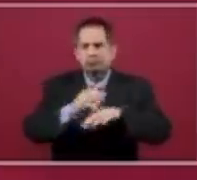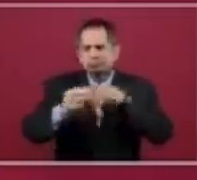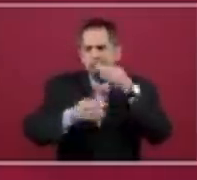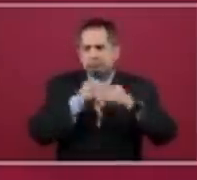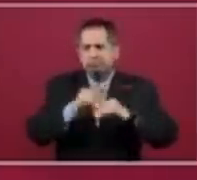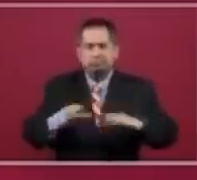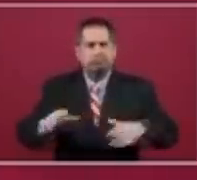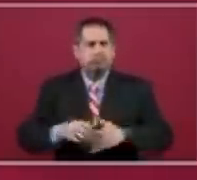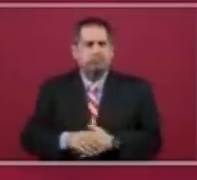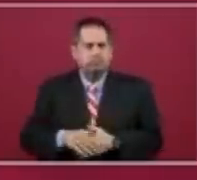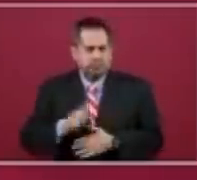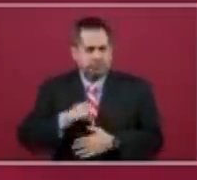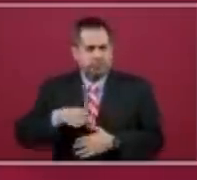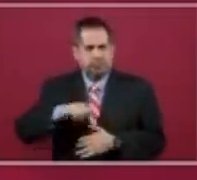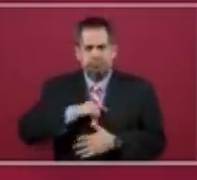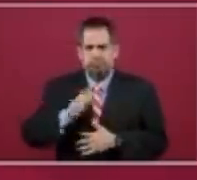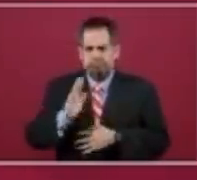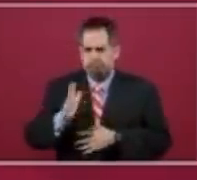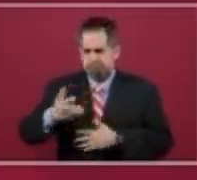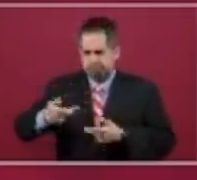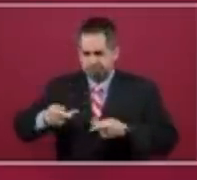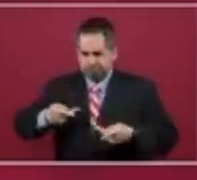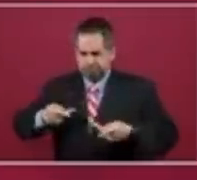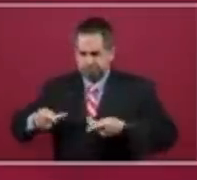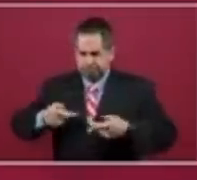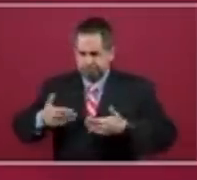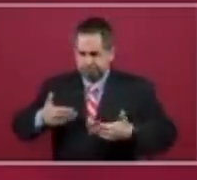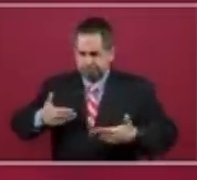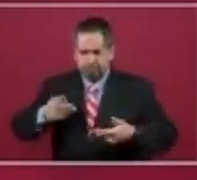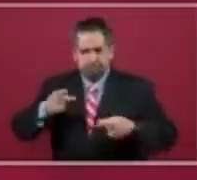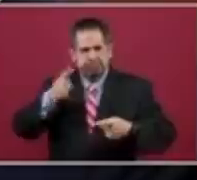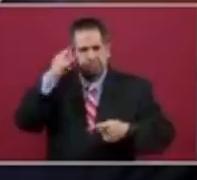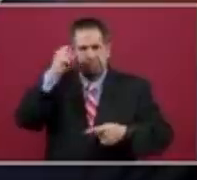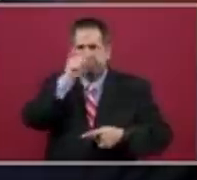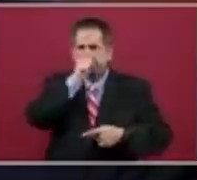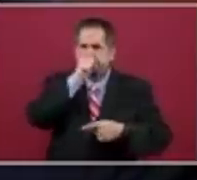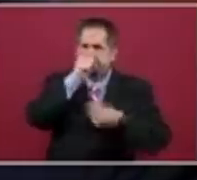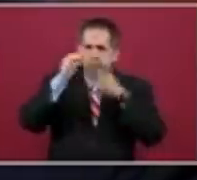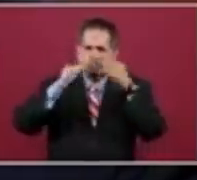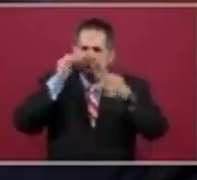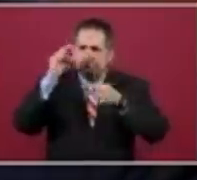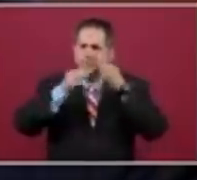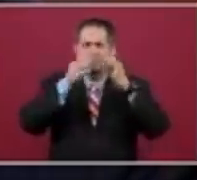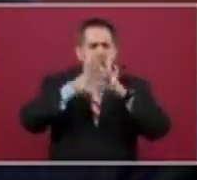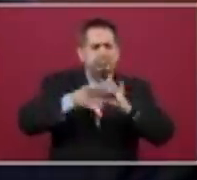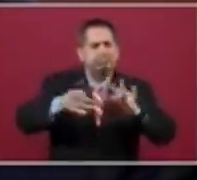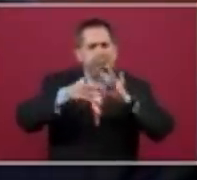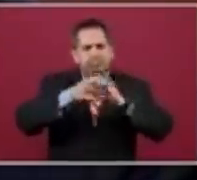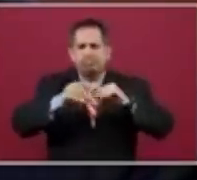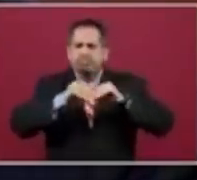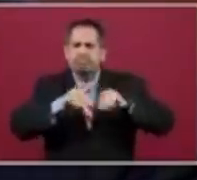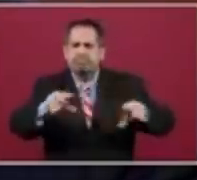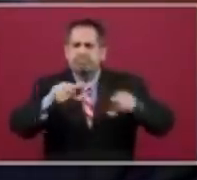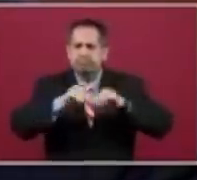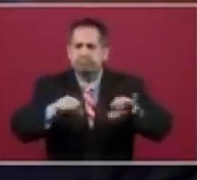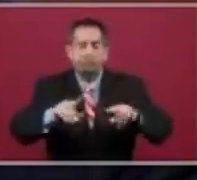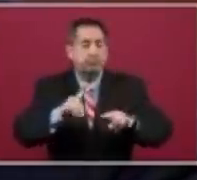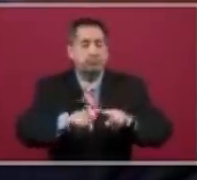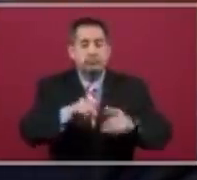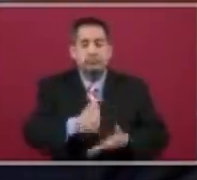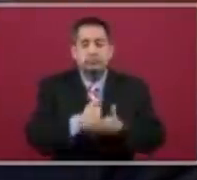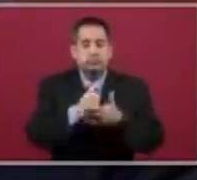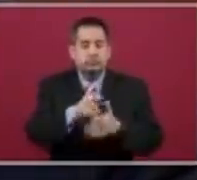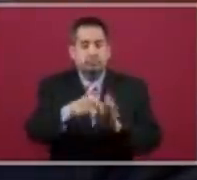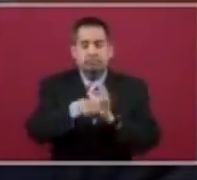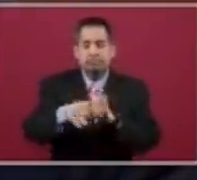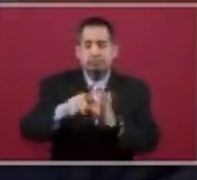Nosotros ya estamos preparando toda una campaña de difusión y nos van a ayudar los medios de